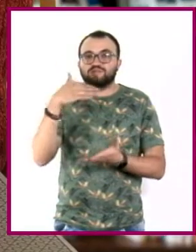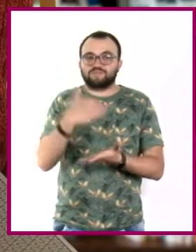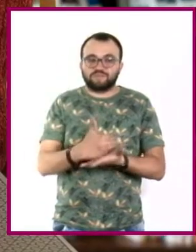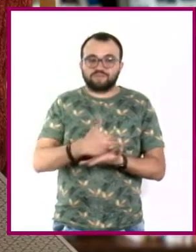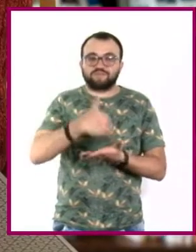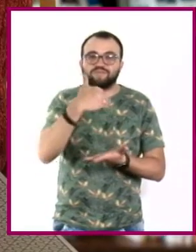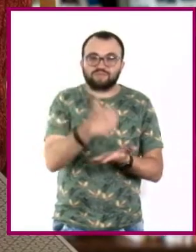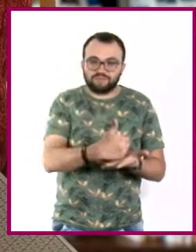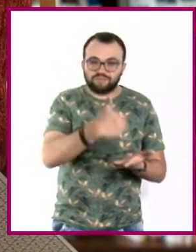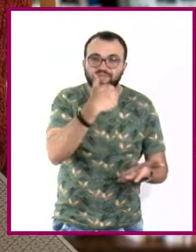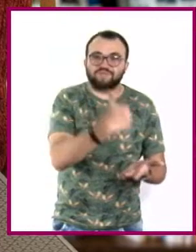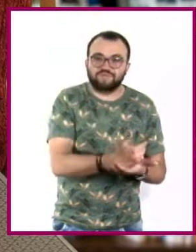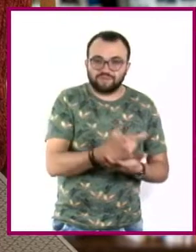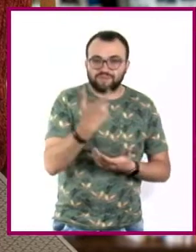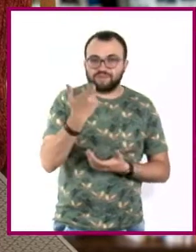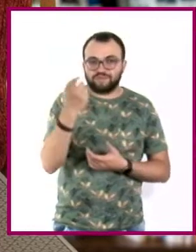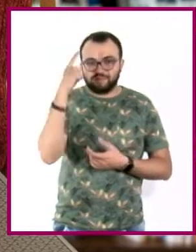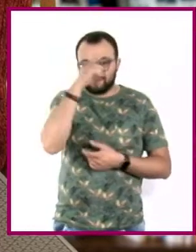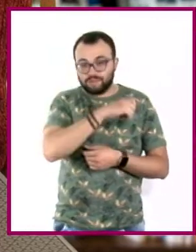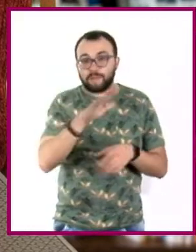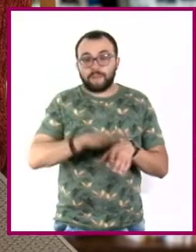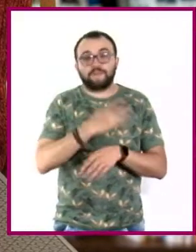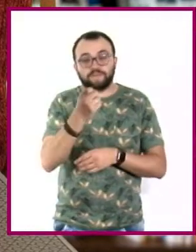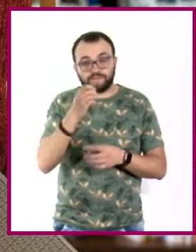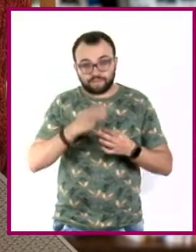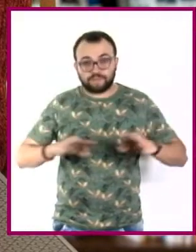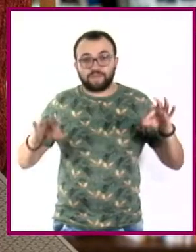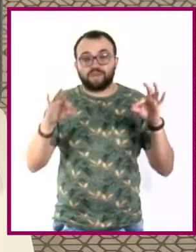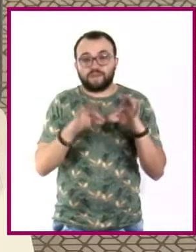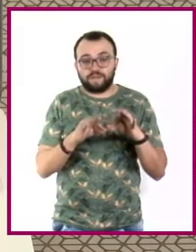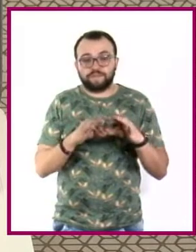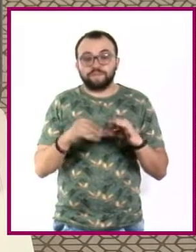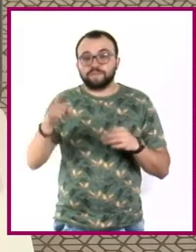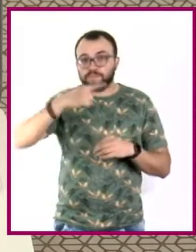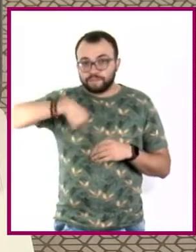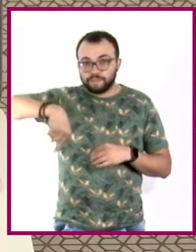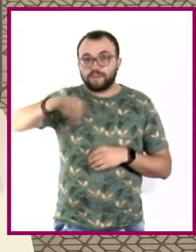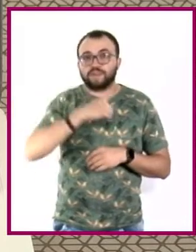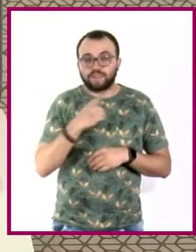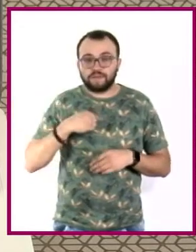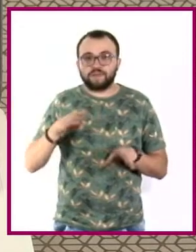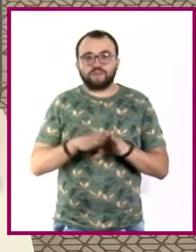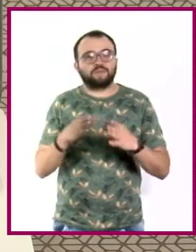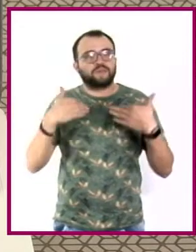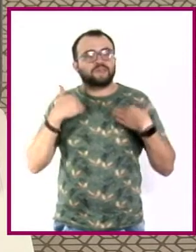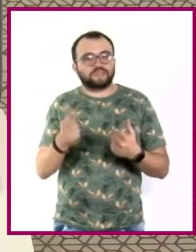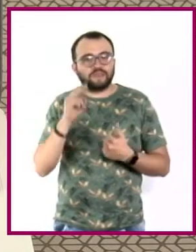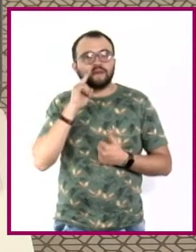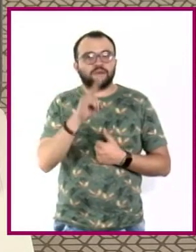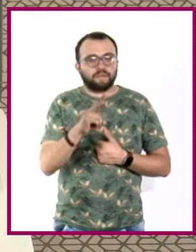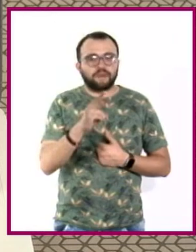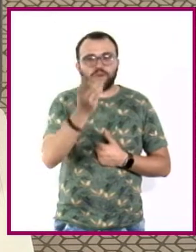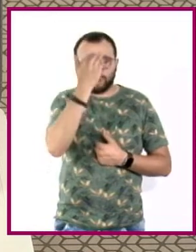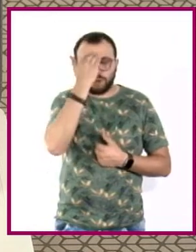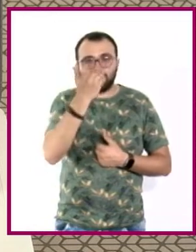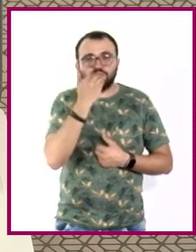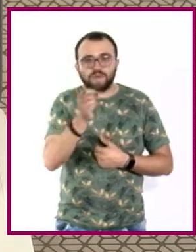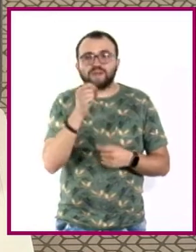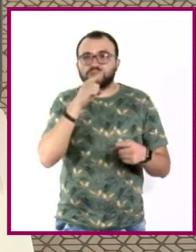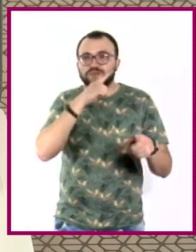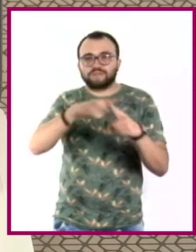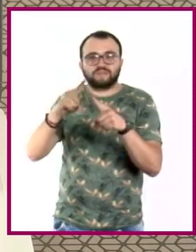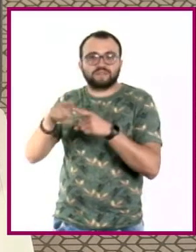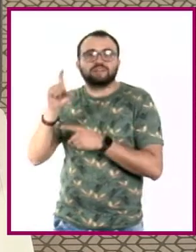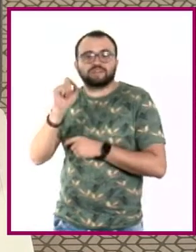pausándose. Yo creo que por eso es importante que estemos como muy enterados de lo que está sucediendo en diferentes áreas